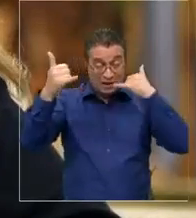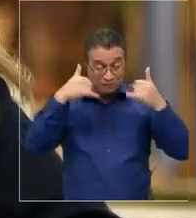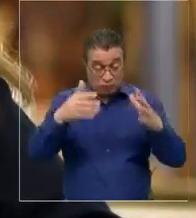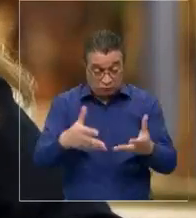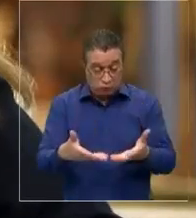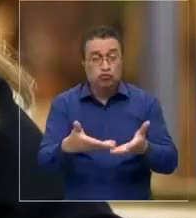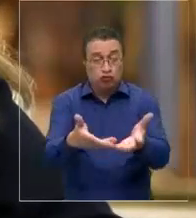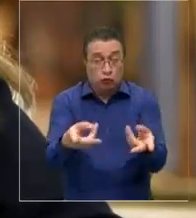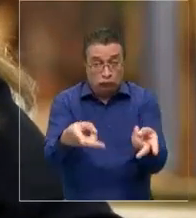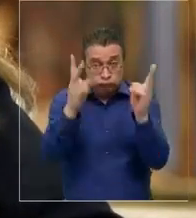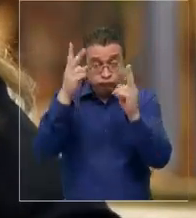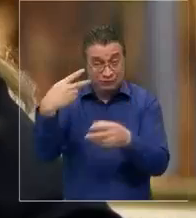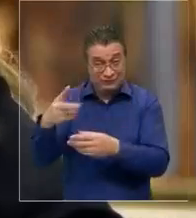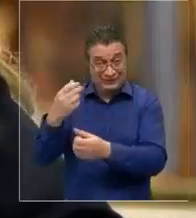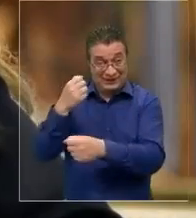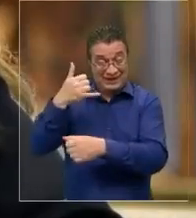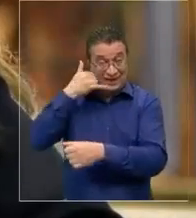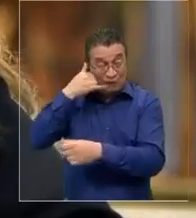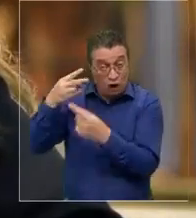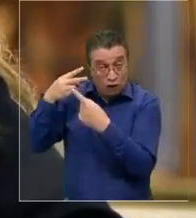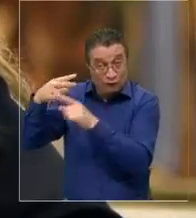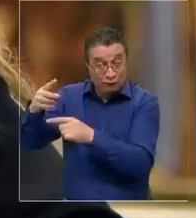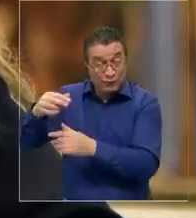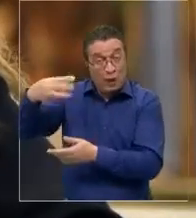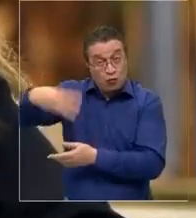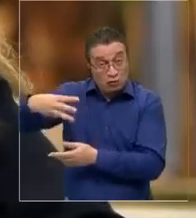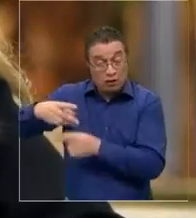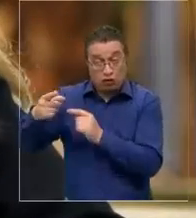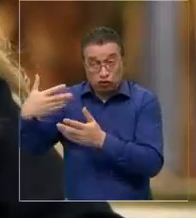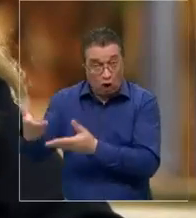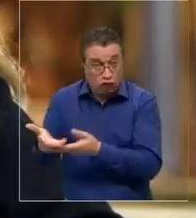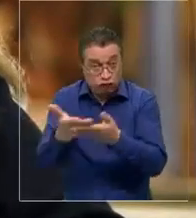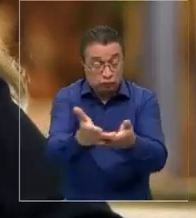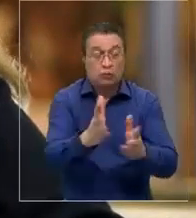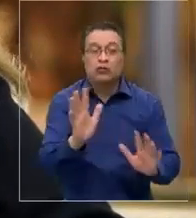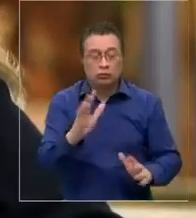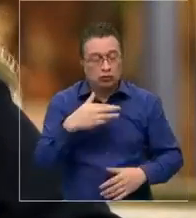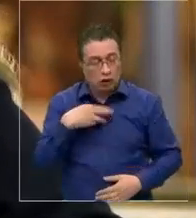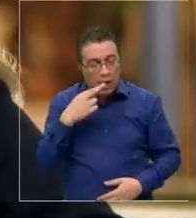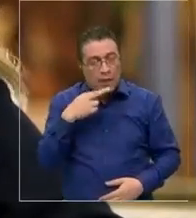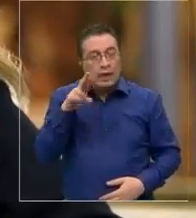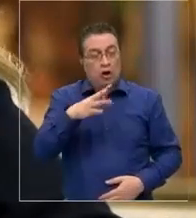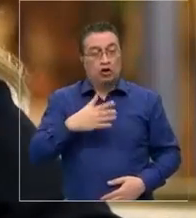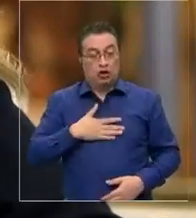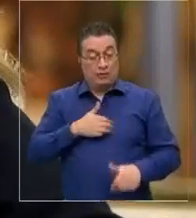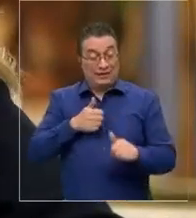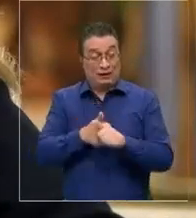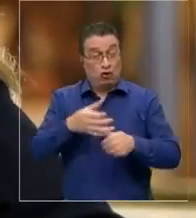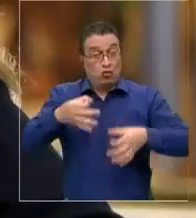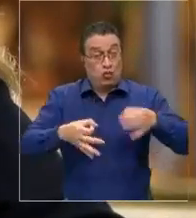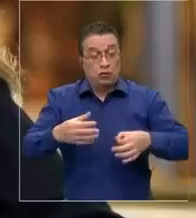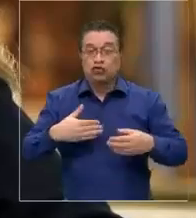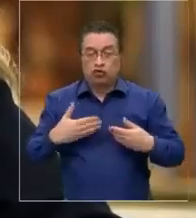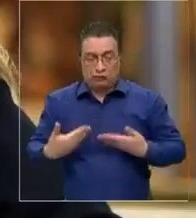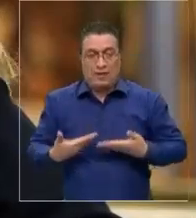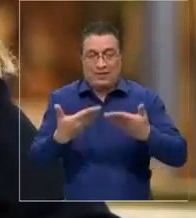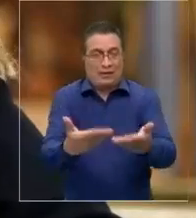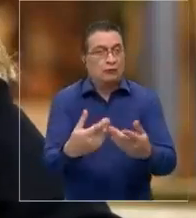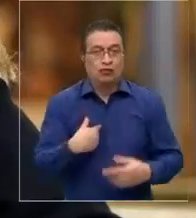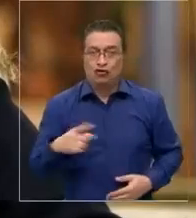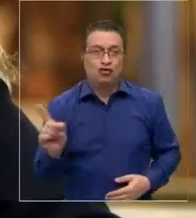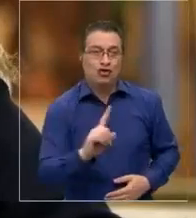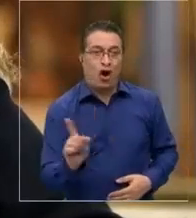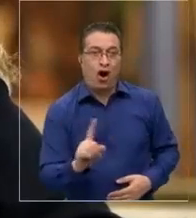de celular institucional de Cristian Osandón a alguna de las partes? Personalmente le insisto, yo como asesor jurídico yo no lo he entregado,